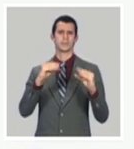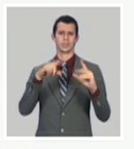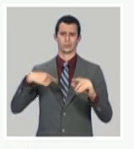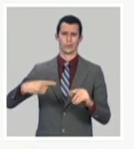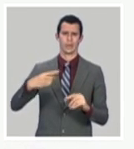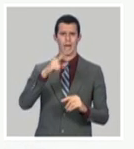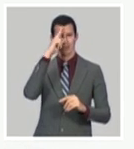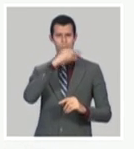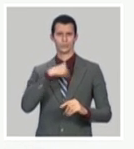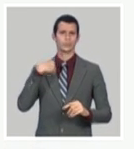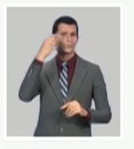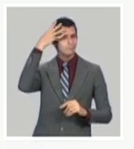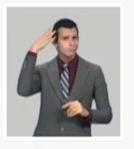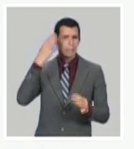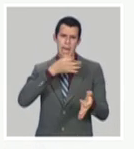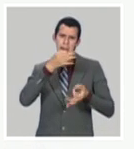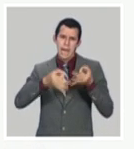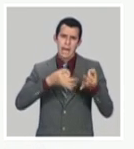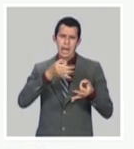días de la enfermedad,